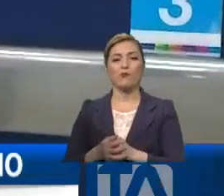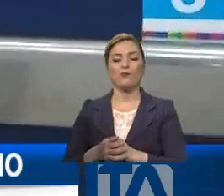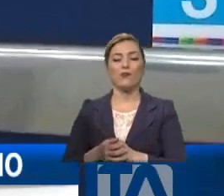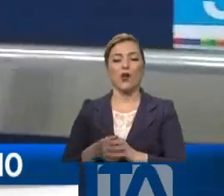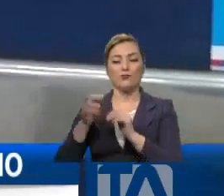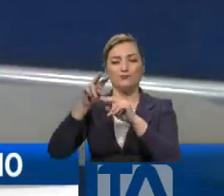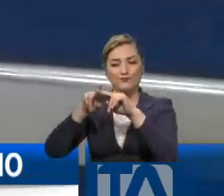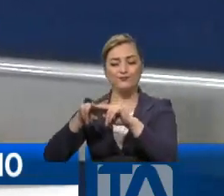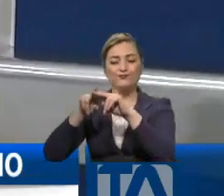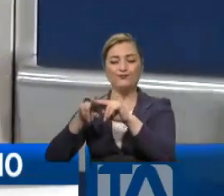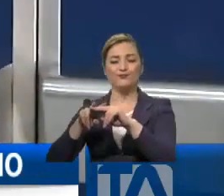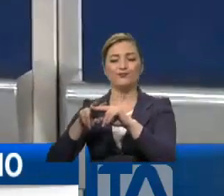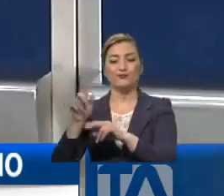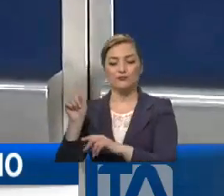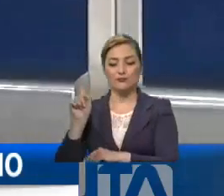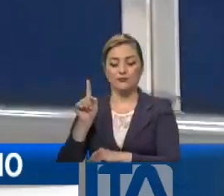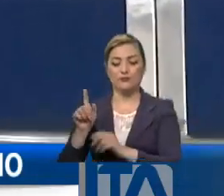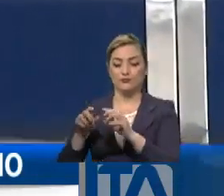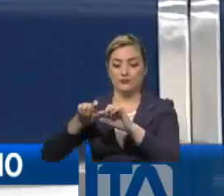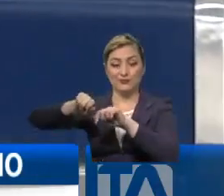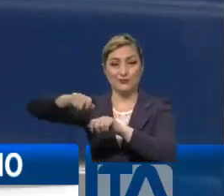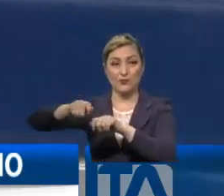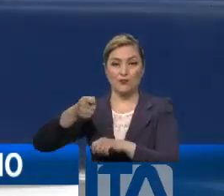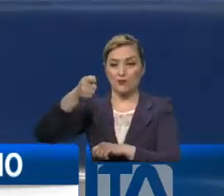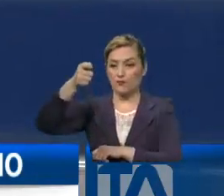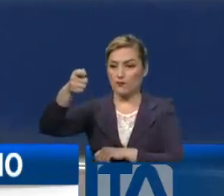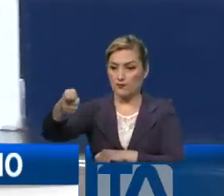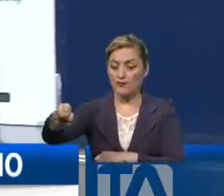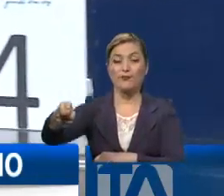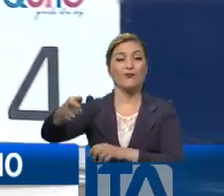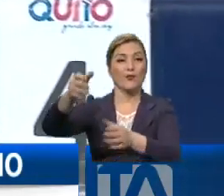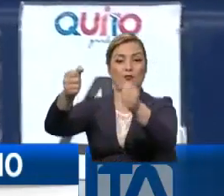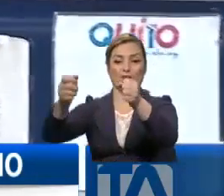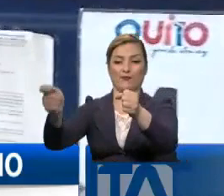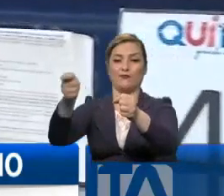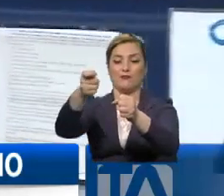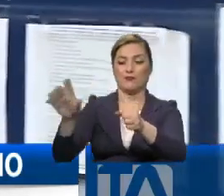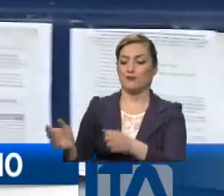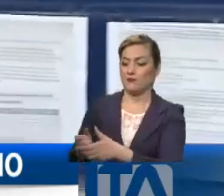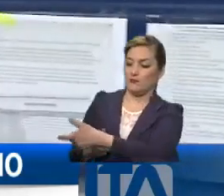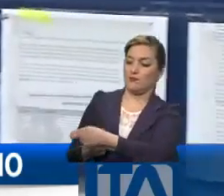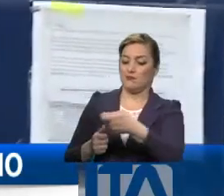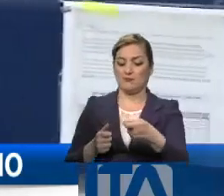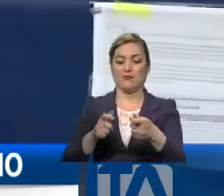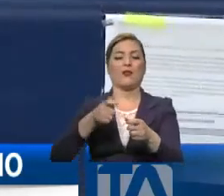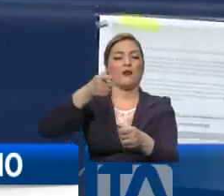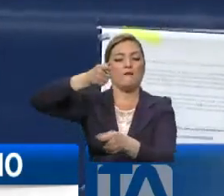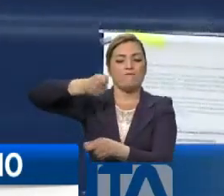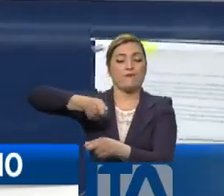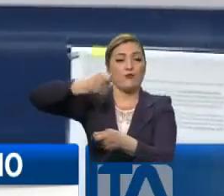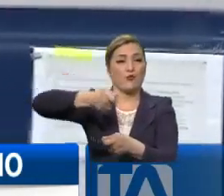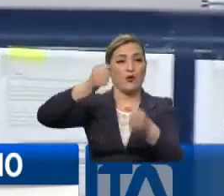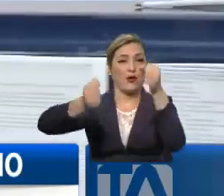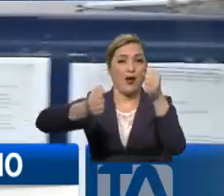de revisión, que es donde el usuario entrega la llave de su vehículo al conductor, al chofer, y vamos a hacer una desinfección previa